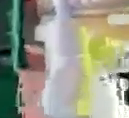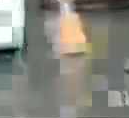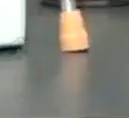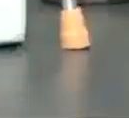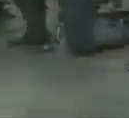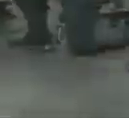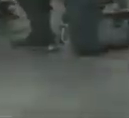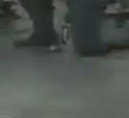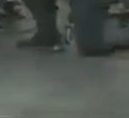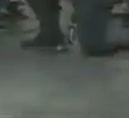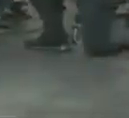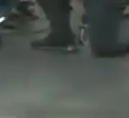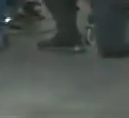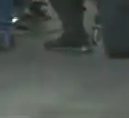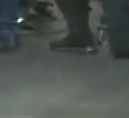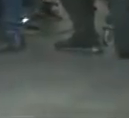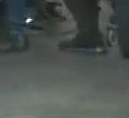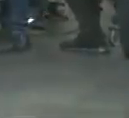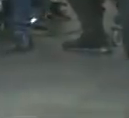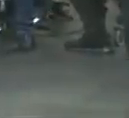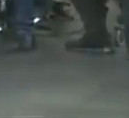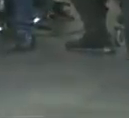está. Excelente.